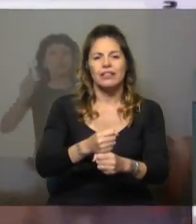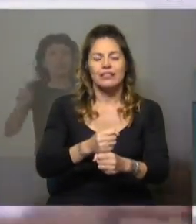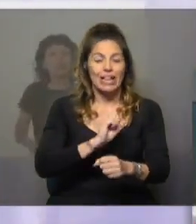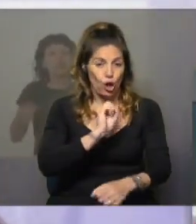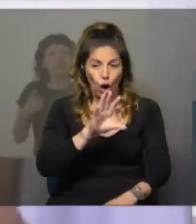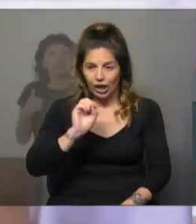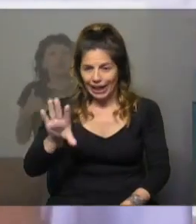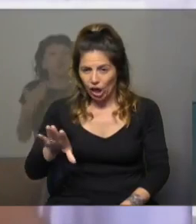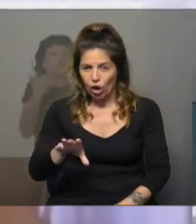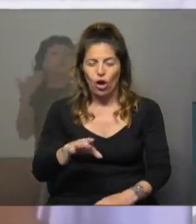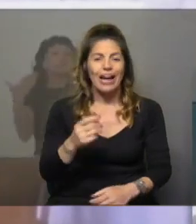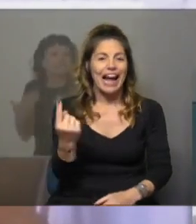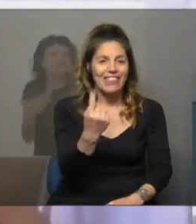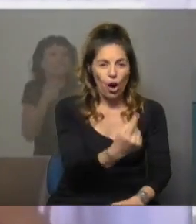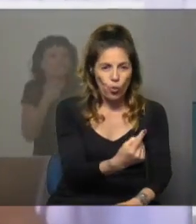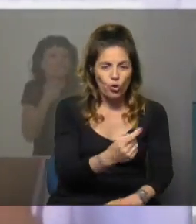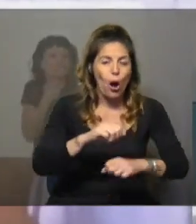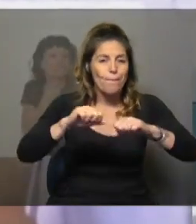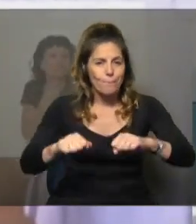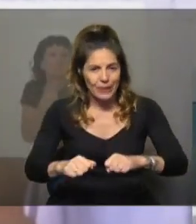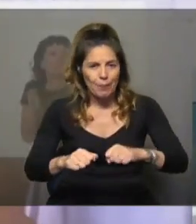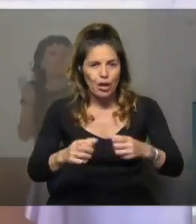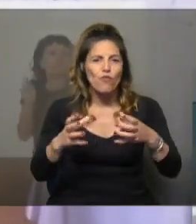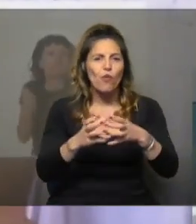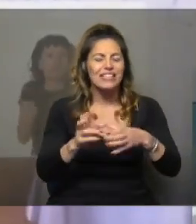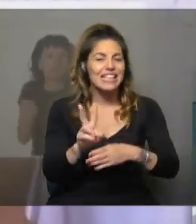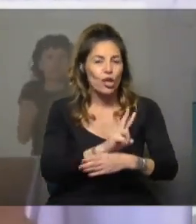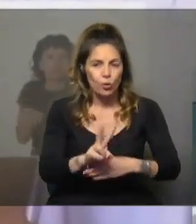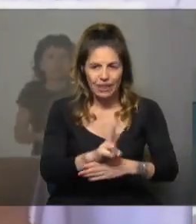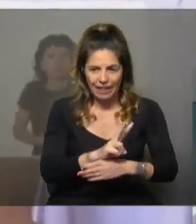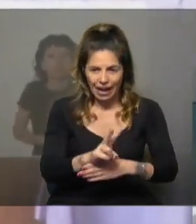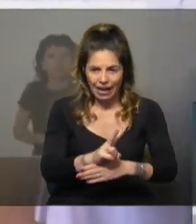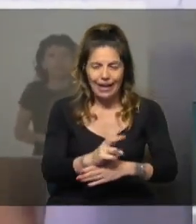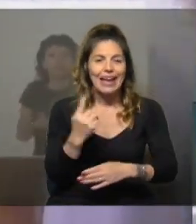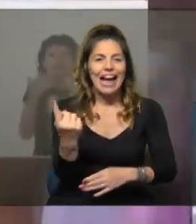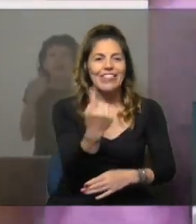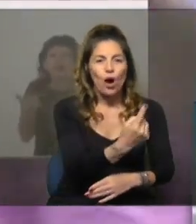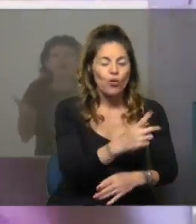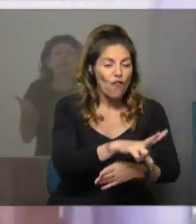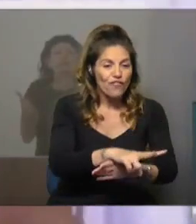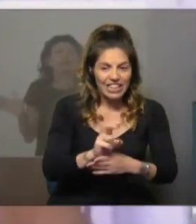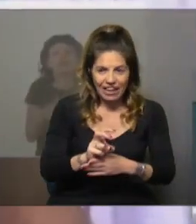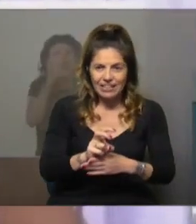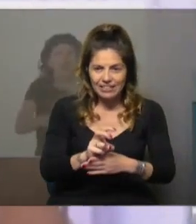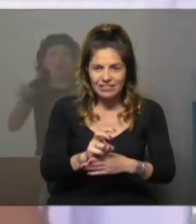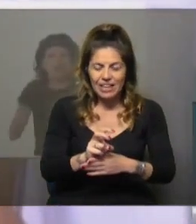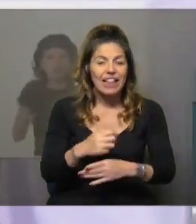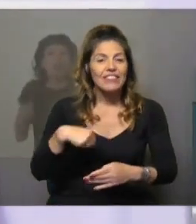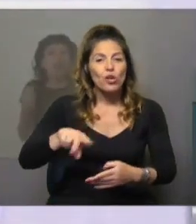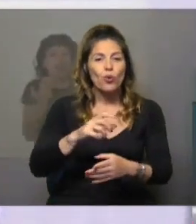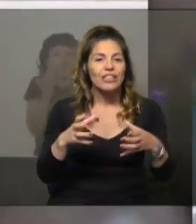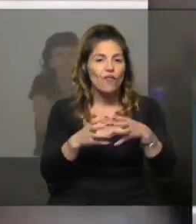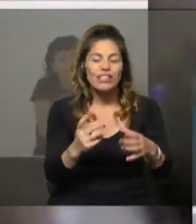correo a cada uno de los miembros de las fuerzas de seguridad A cada uno de los fiscales de Nuestra